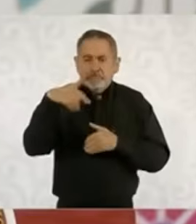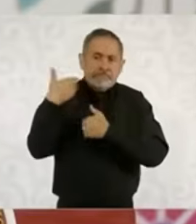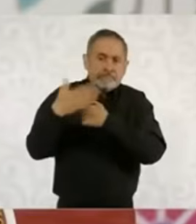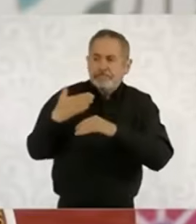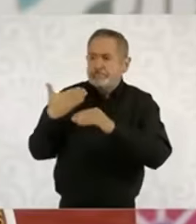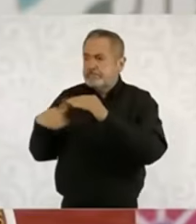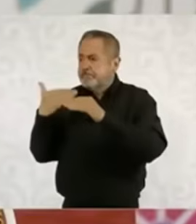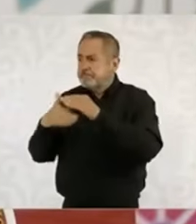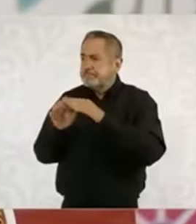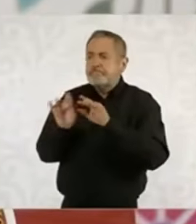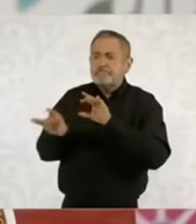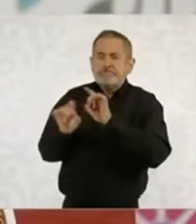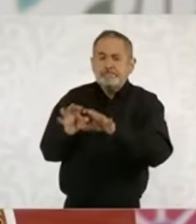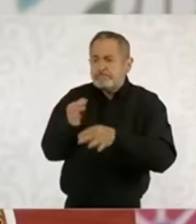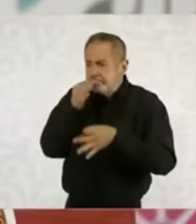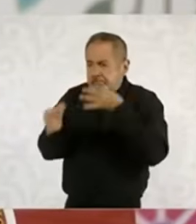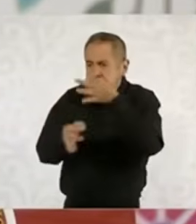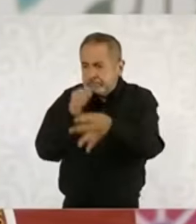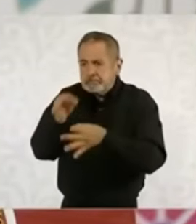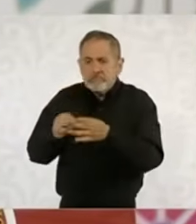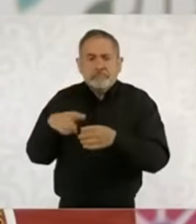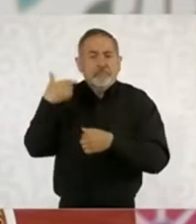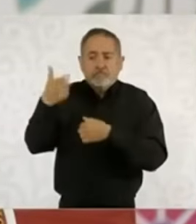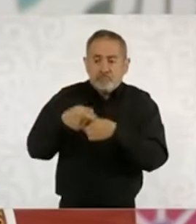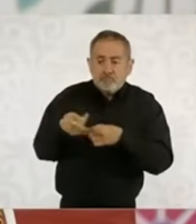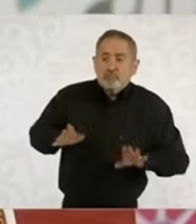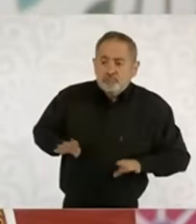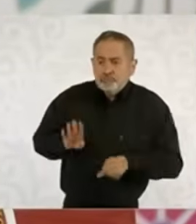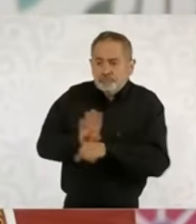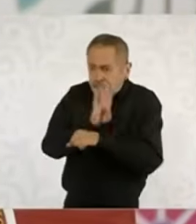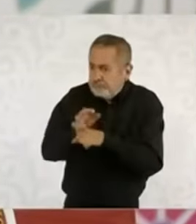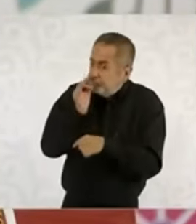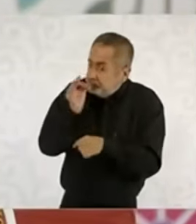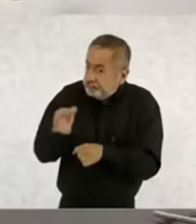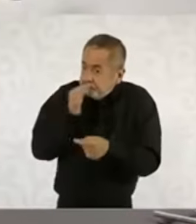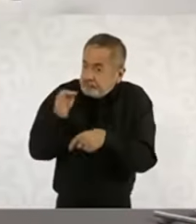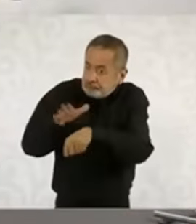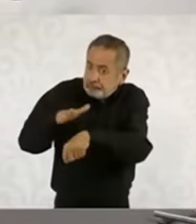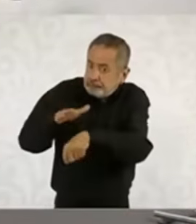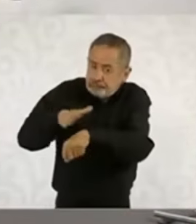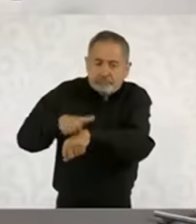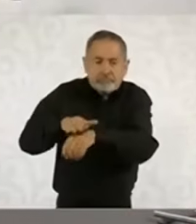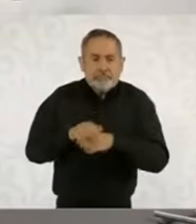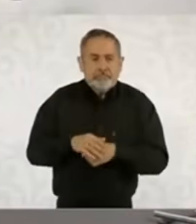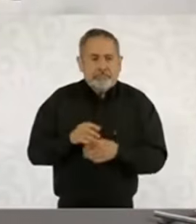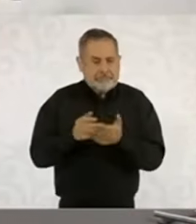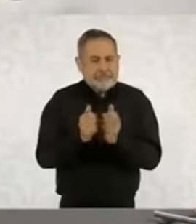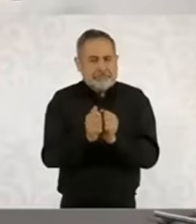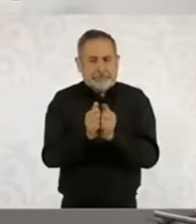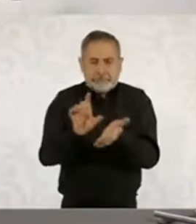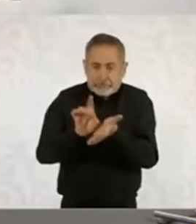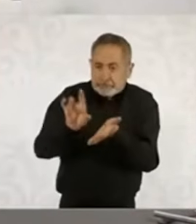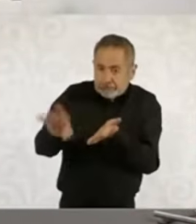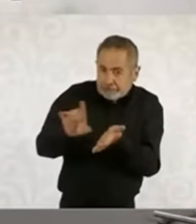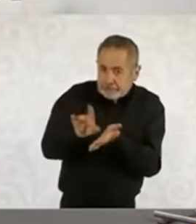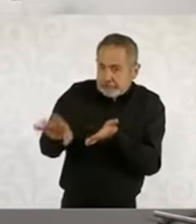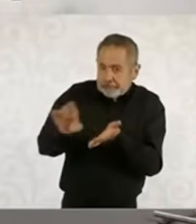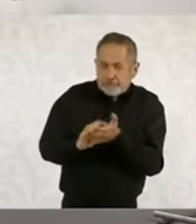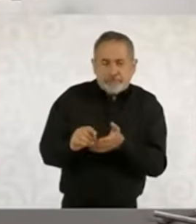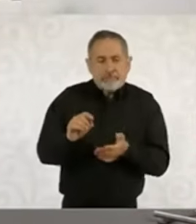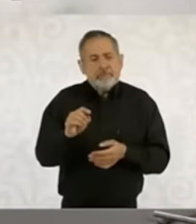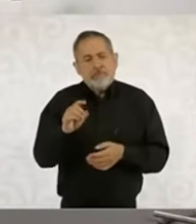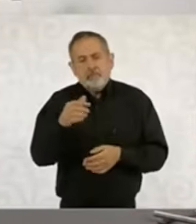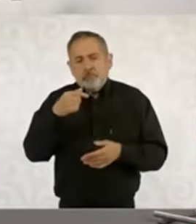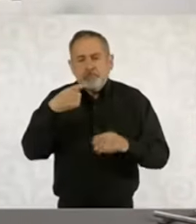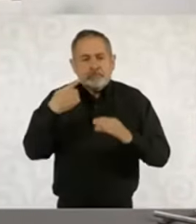aplicación de los beneficios. Es el paso 1. El paso 2 es que les notificamos a sus teléfonos celulares, por SMS